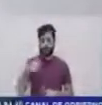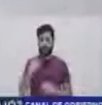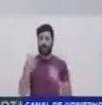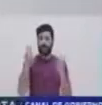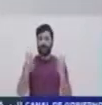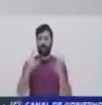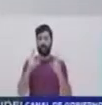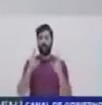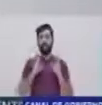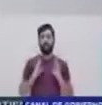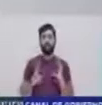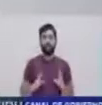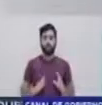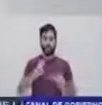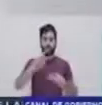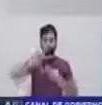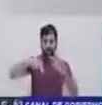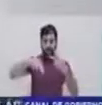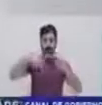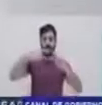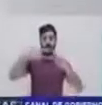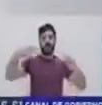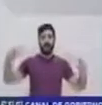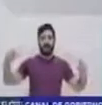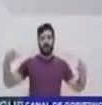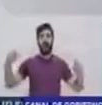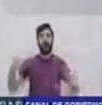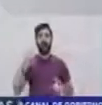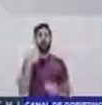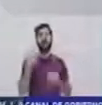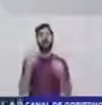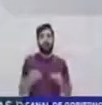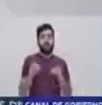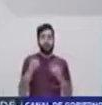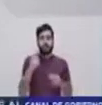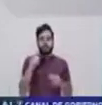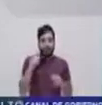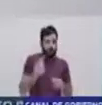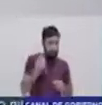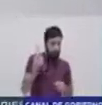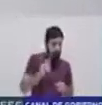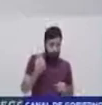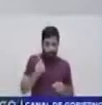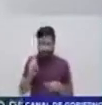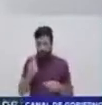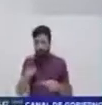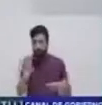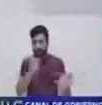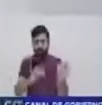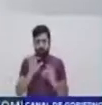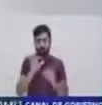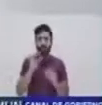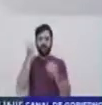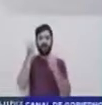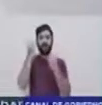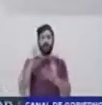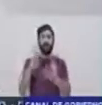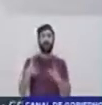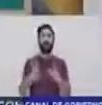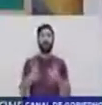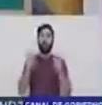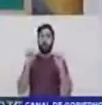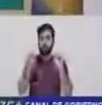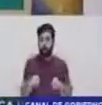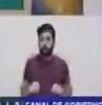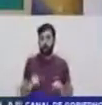que específicamente es la ingeniería genética, ha pretendido buscar información para poder demostrar